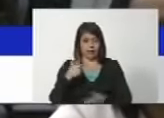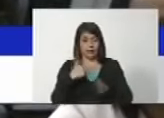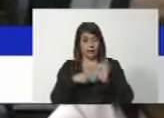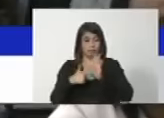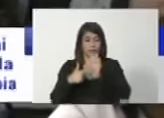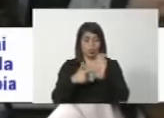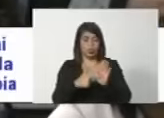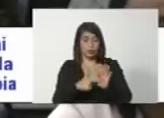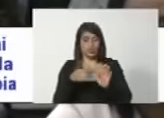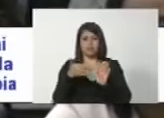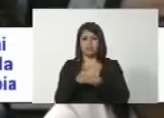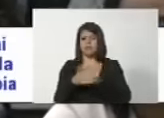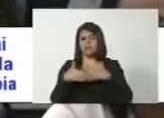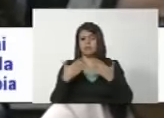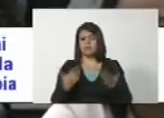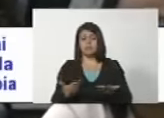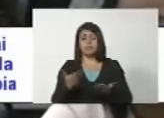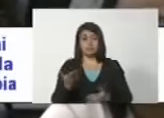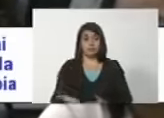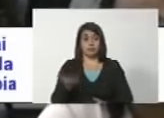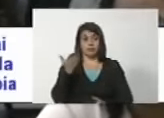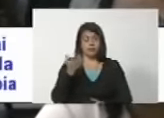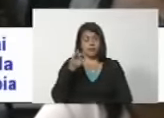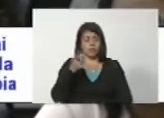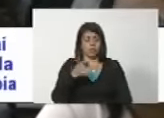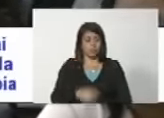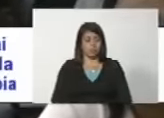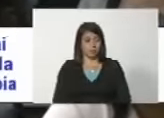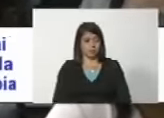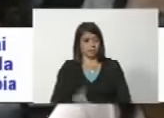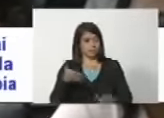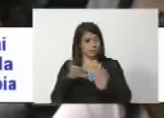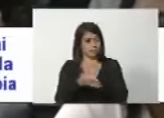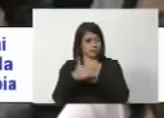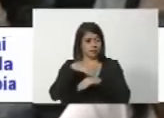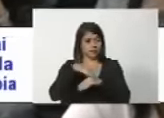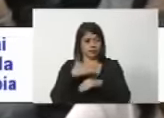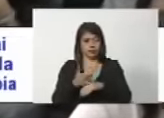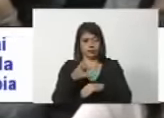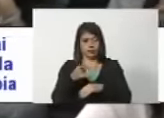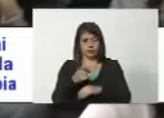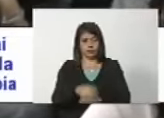vendrá a formar parte importantísima de lo que representa